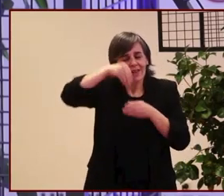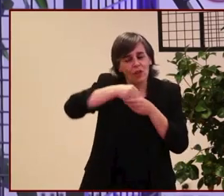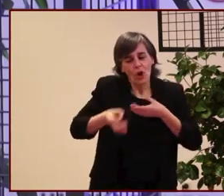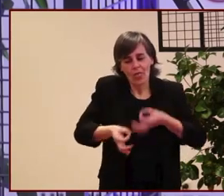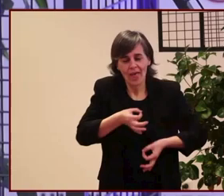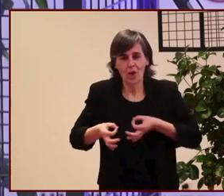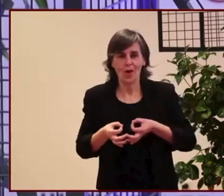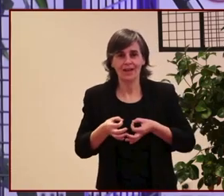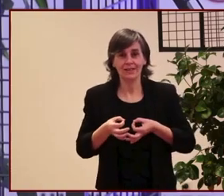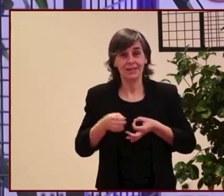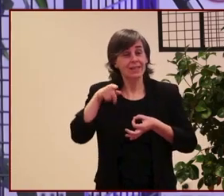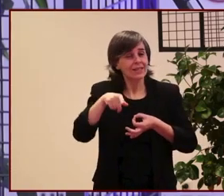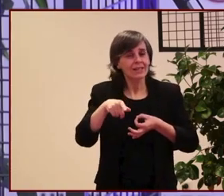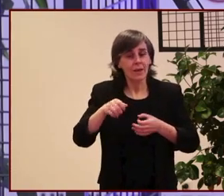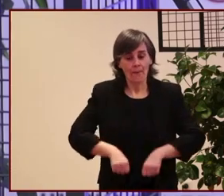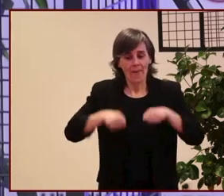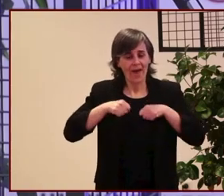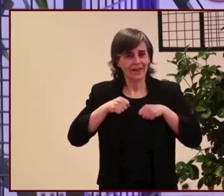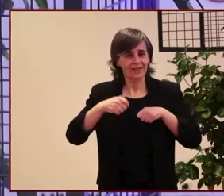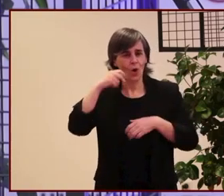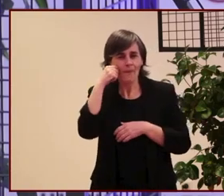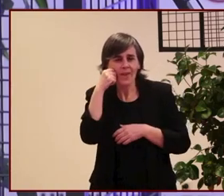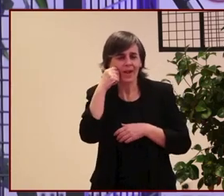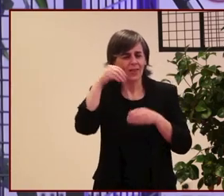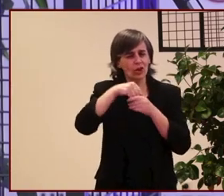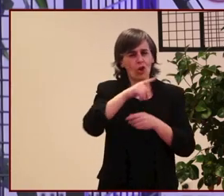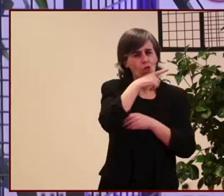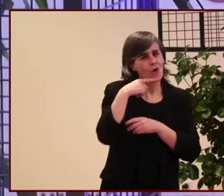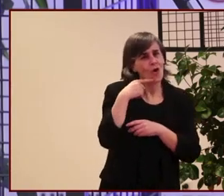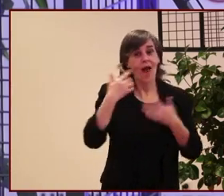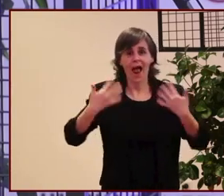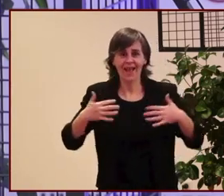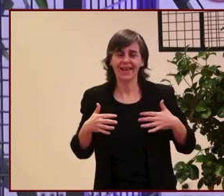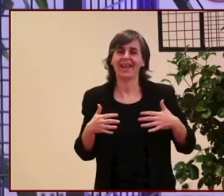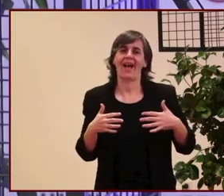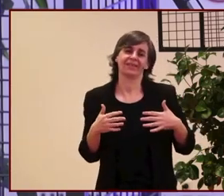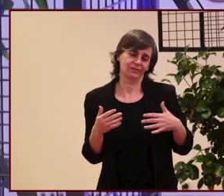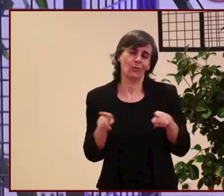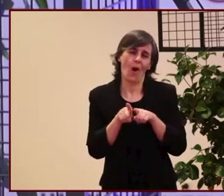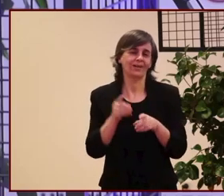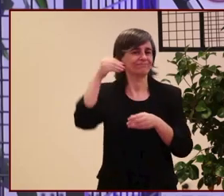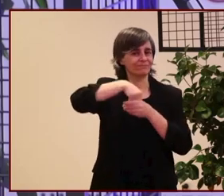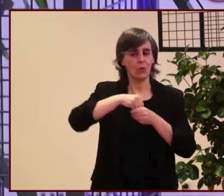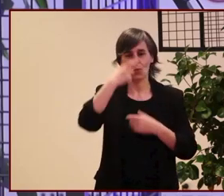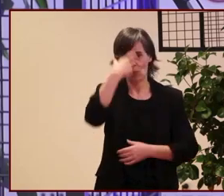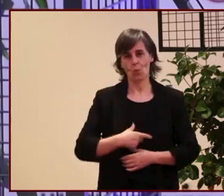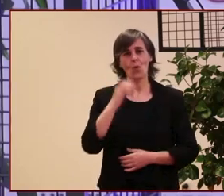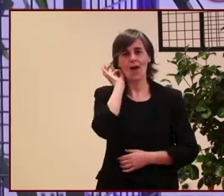viva y sintiente de dolores y alegrías de este mundo encarnadas en nosotras las mujeres diversas